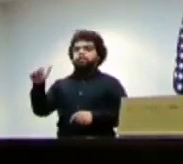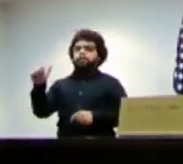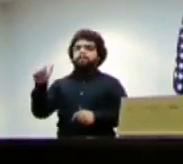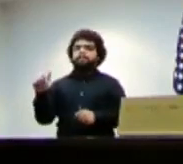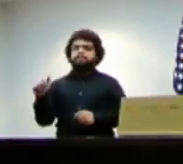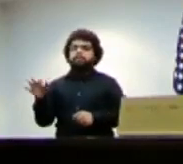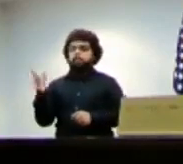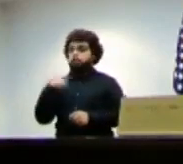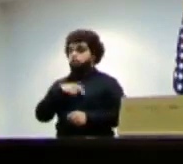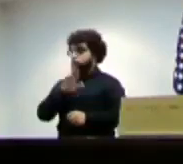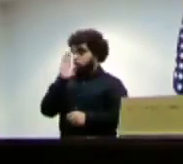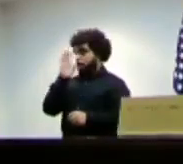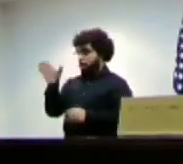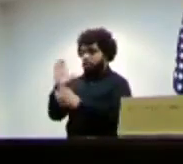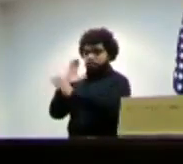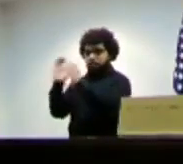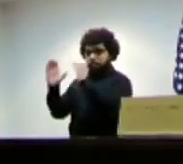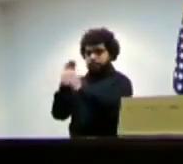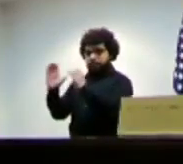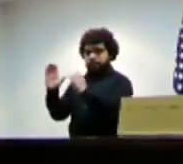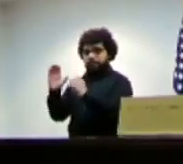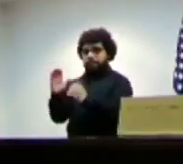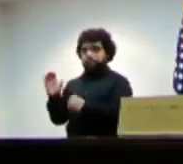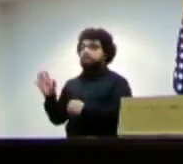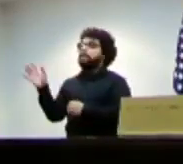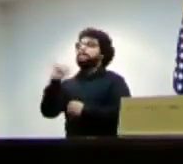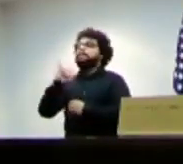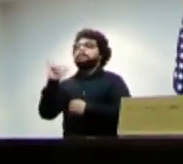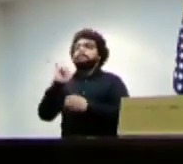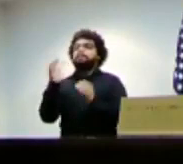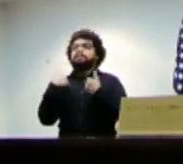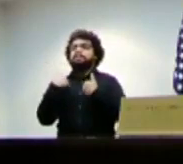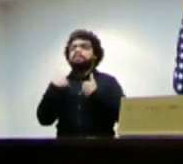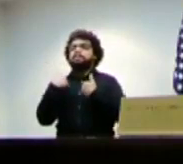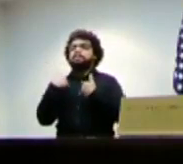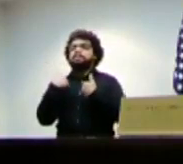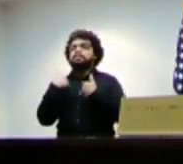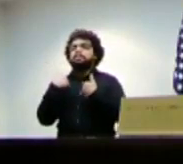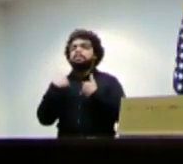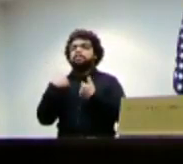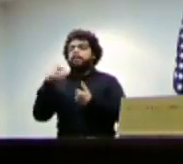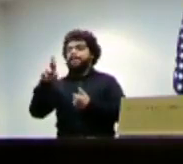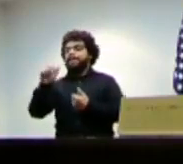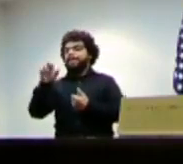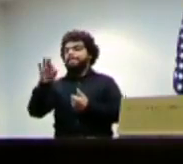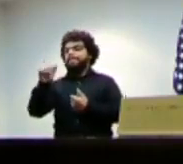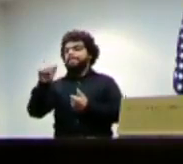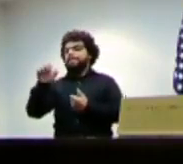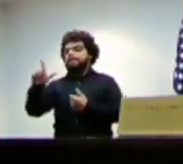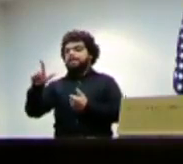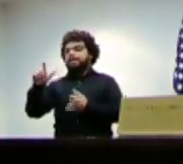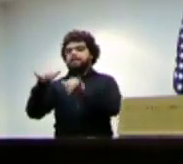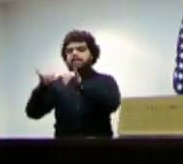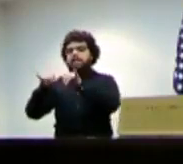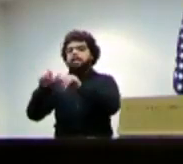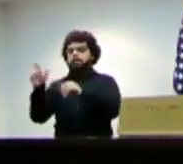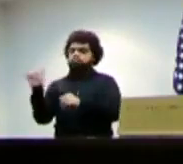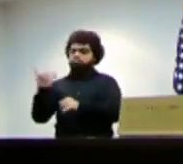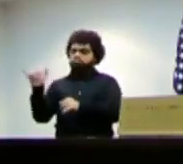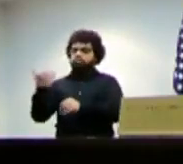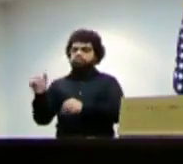directamente con él. Y también está allí el ingeniero Rafael Guignac. Perfecto. Muy bien.